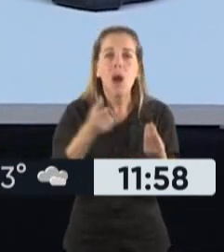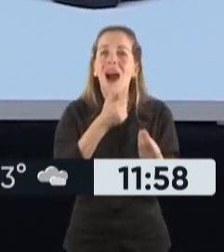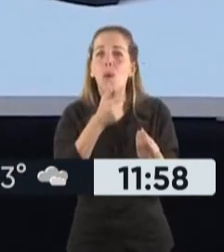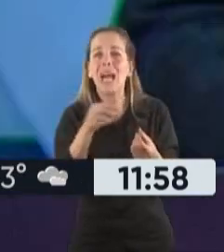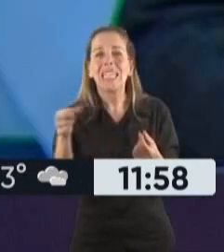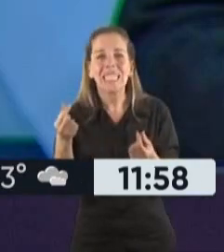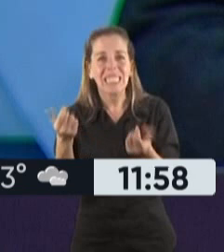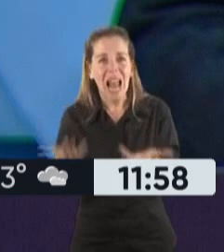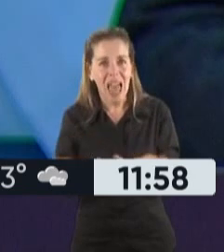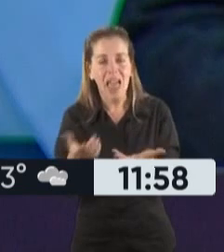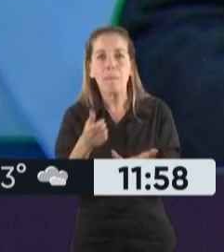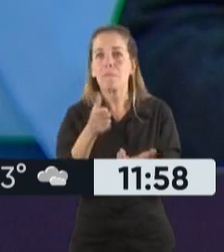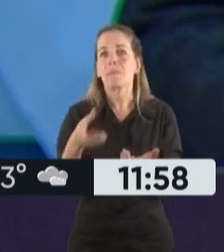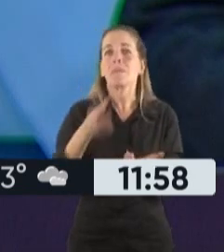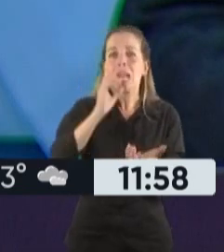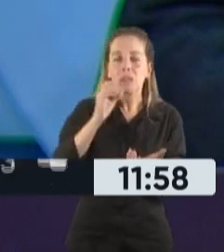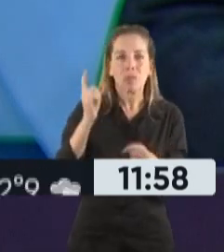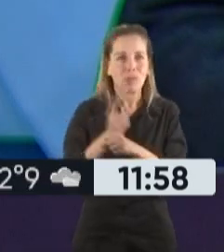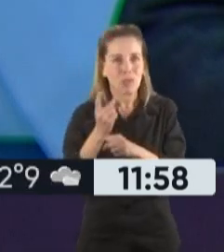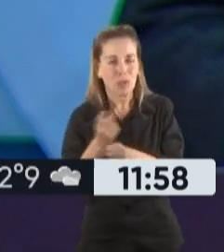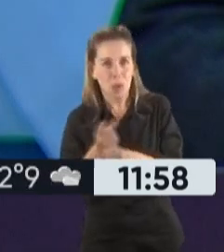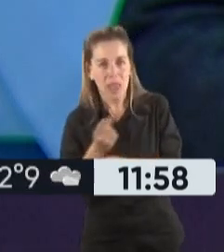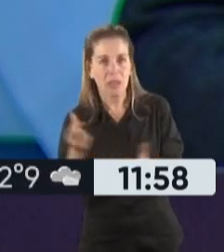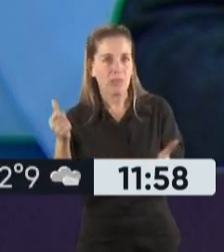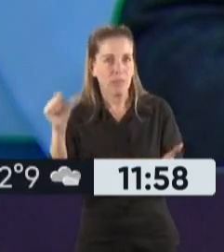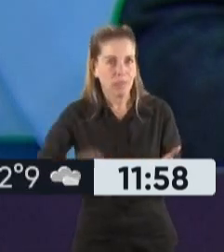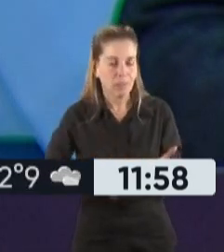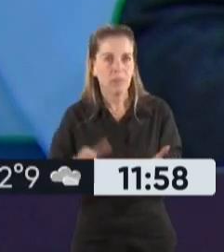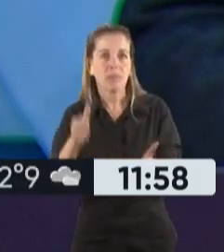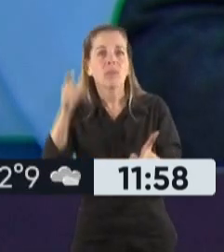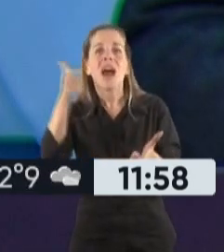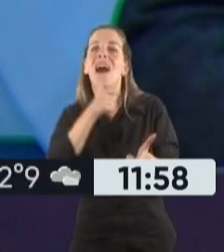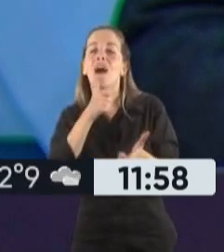salada que no sirve para el consumo de agua potable.